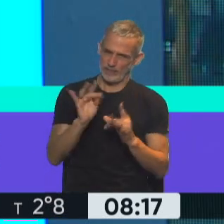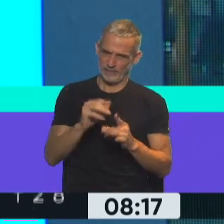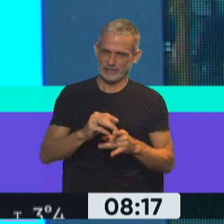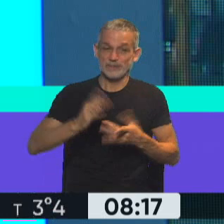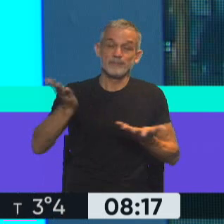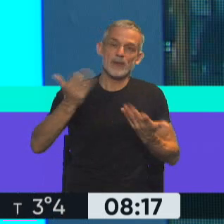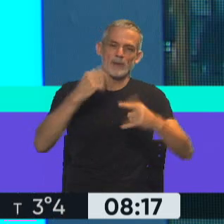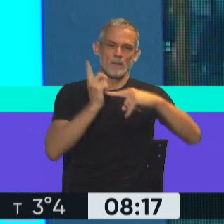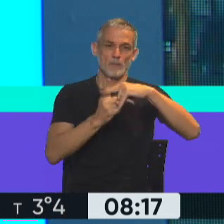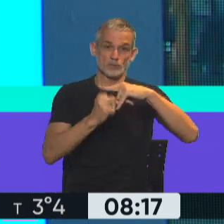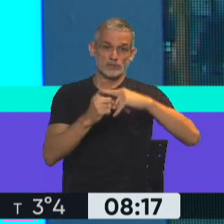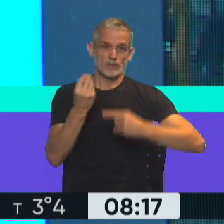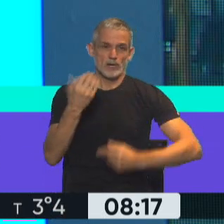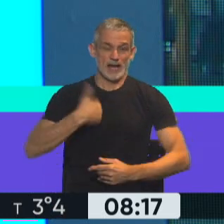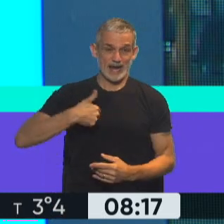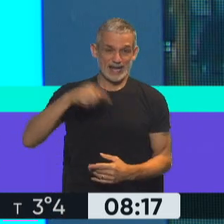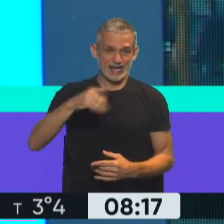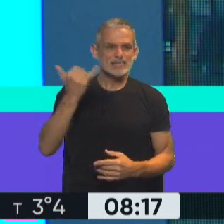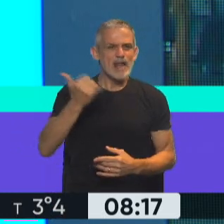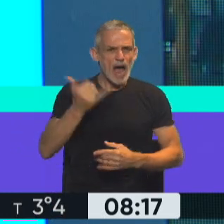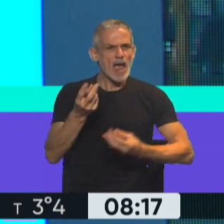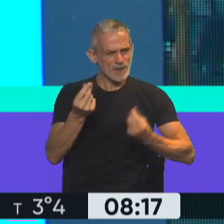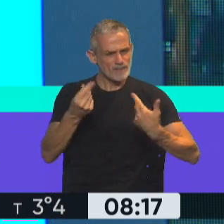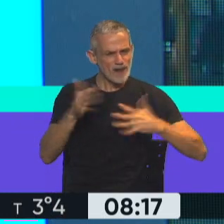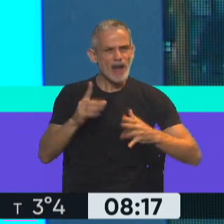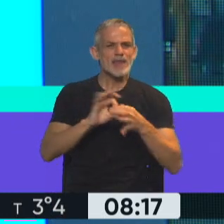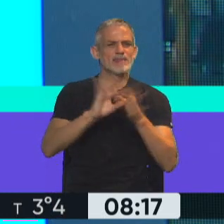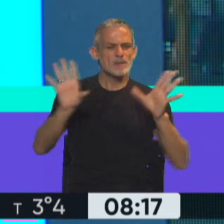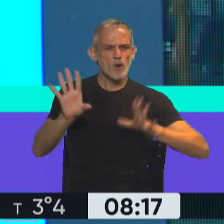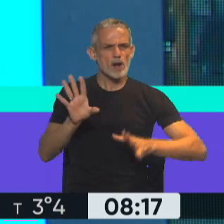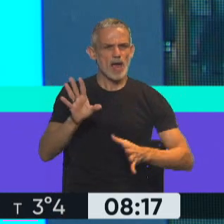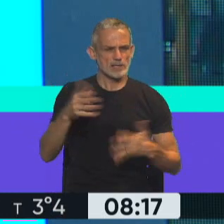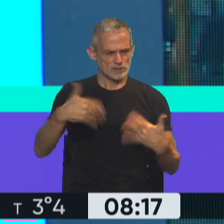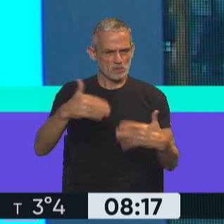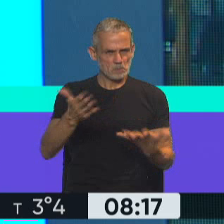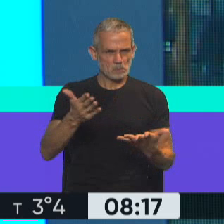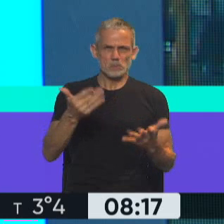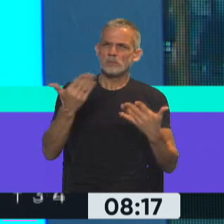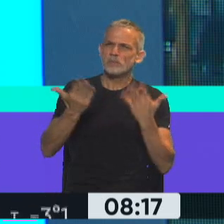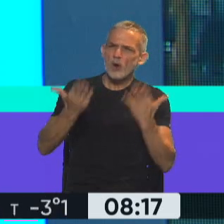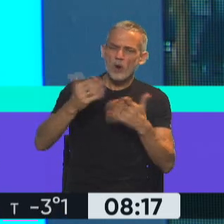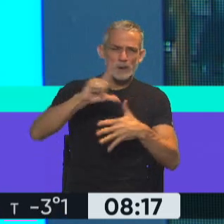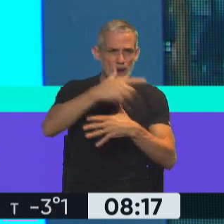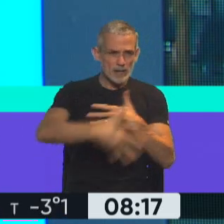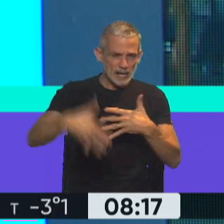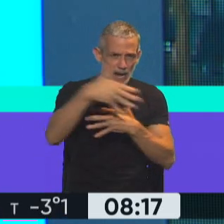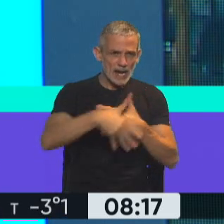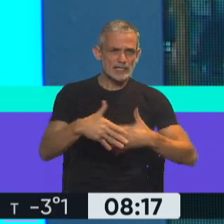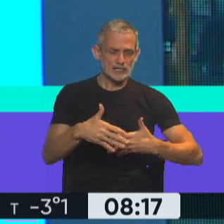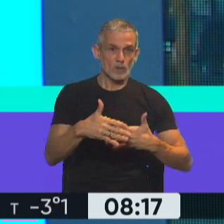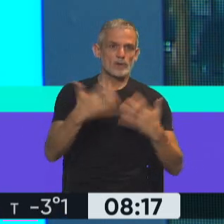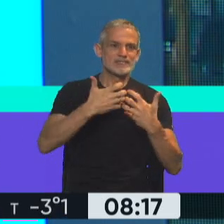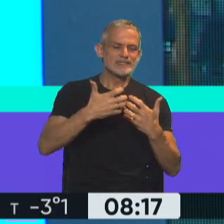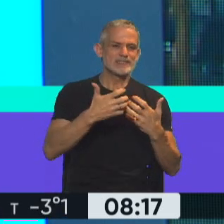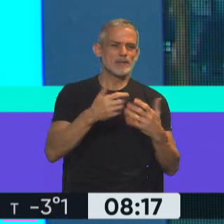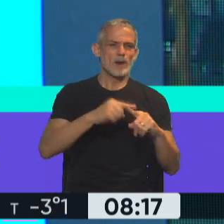vista positivo, nuestro país es un país que tiene muy valorizada la democracia, incluso cuando lo comparas con otros países de América Latina, así como sistema